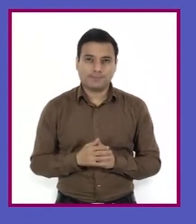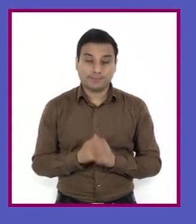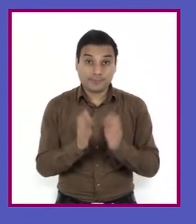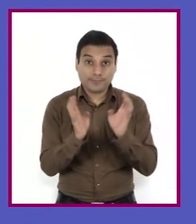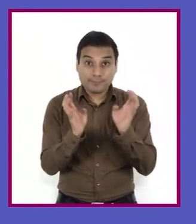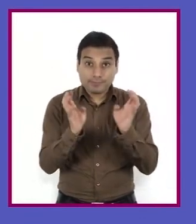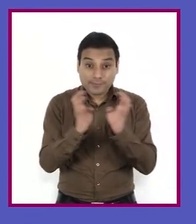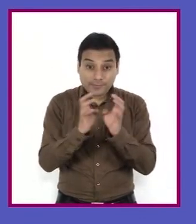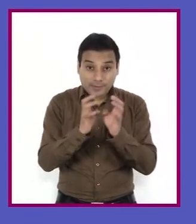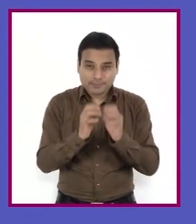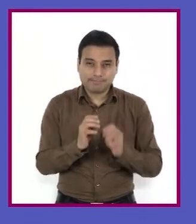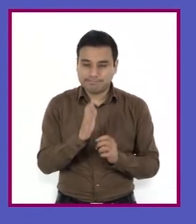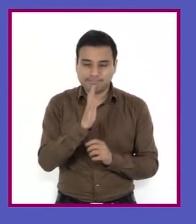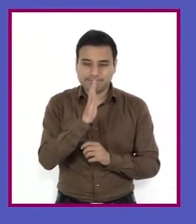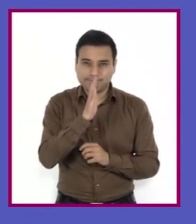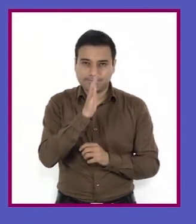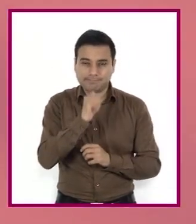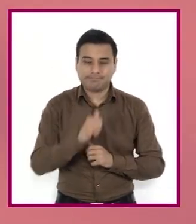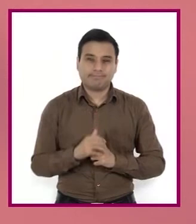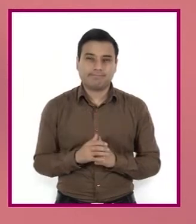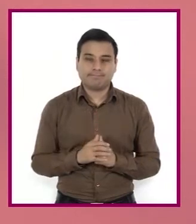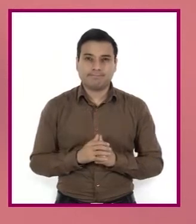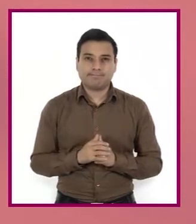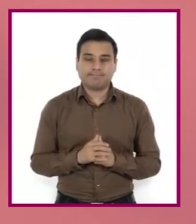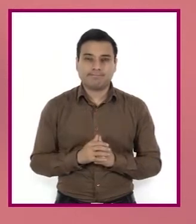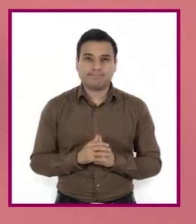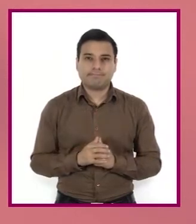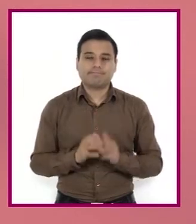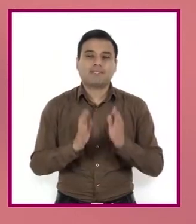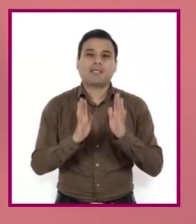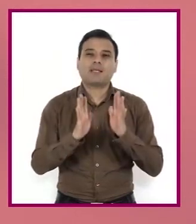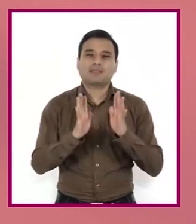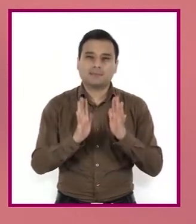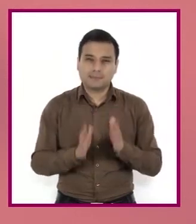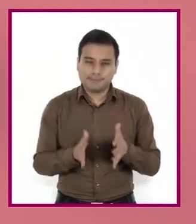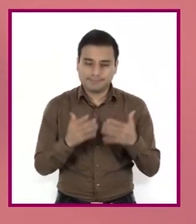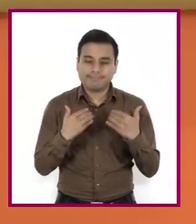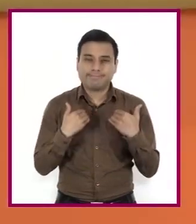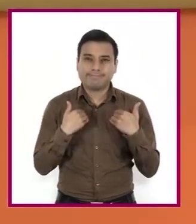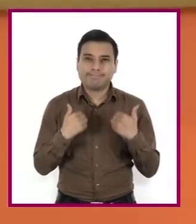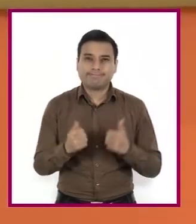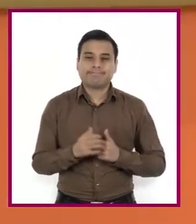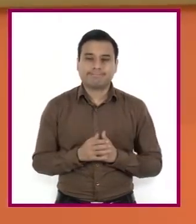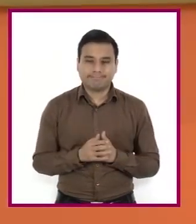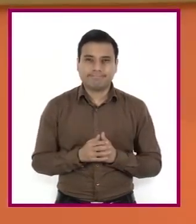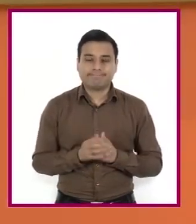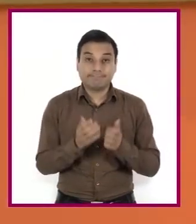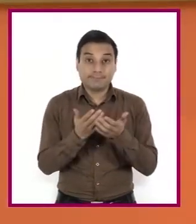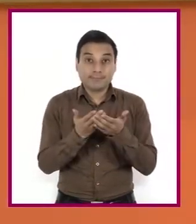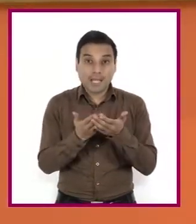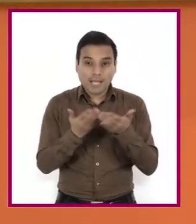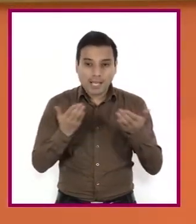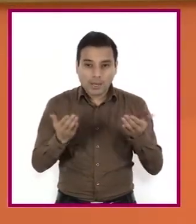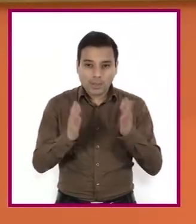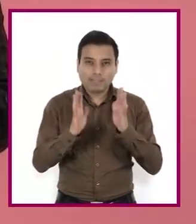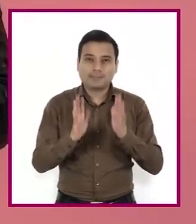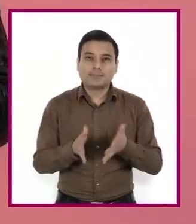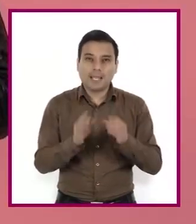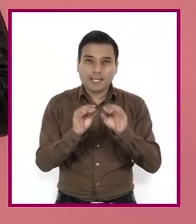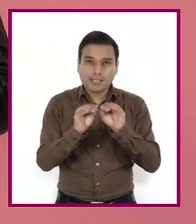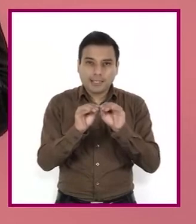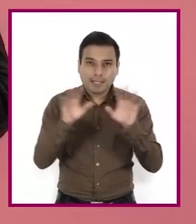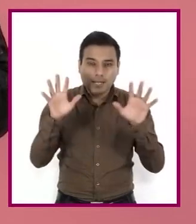grandes cantidades de luz solar. ¡Qué barbaridad, profesor! Ahora ya tenemos más claro que no son carnívoras